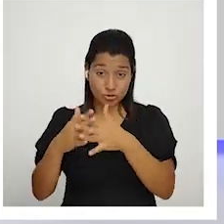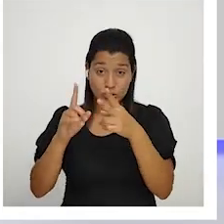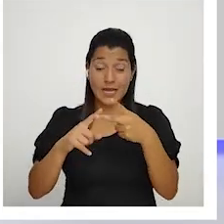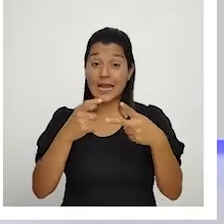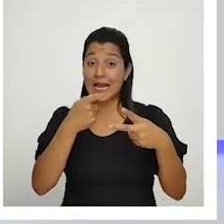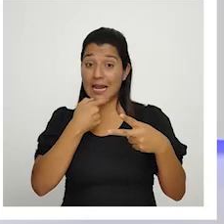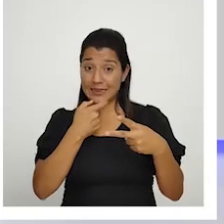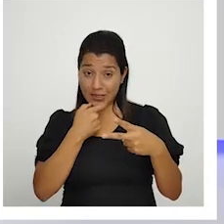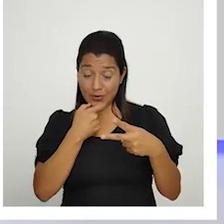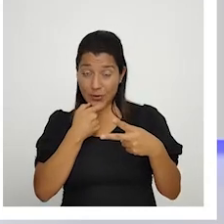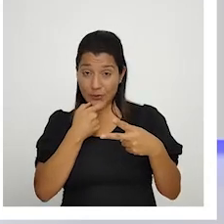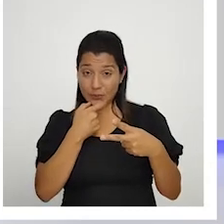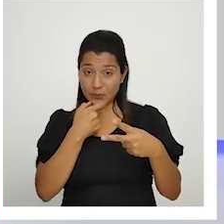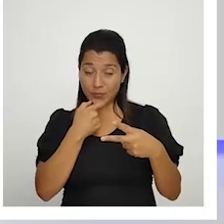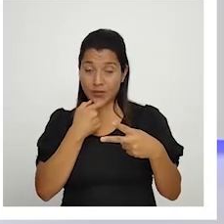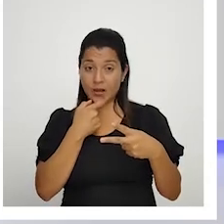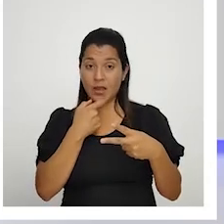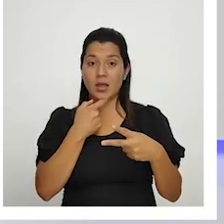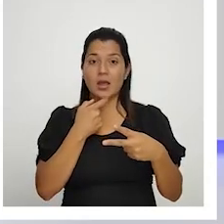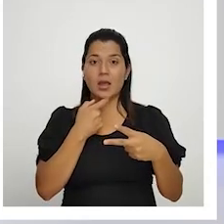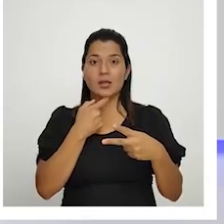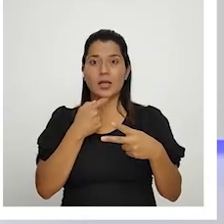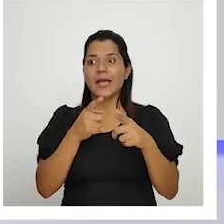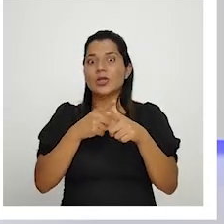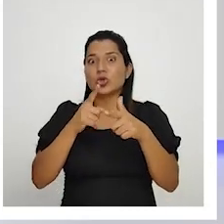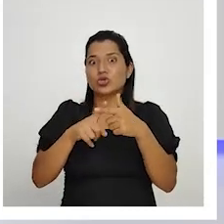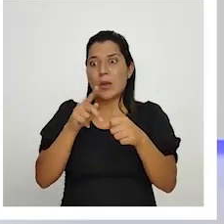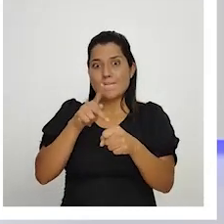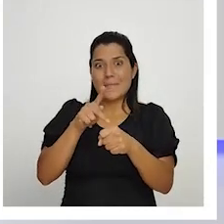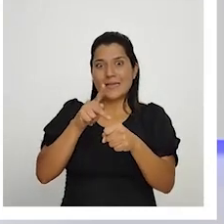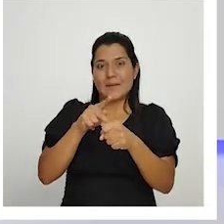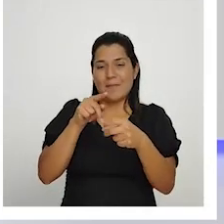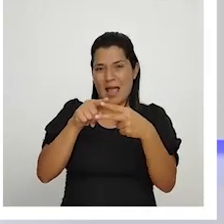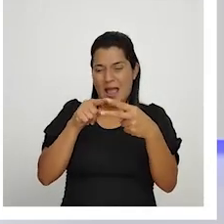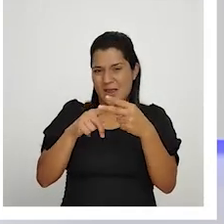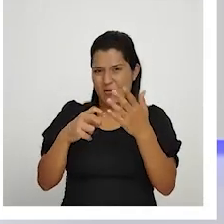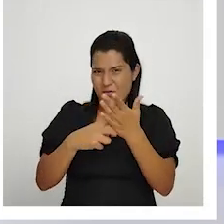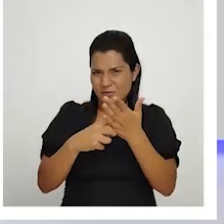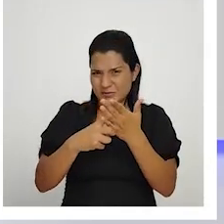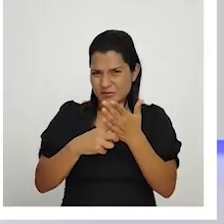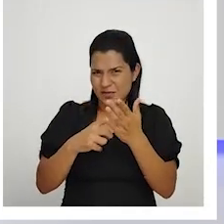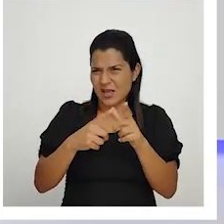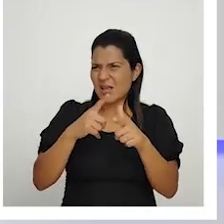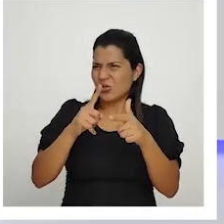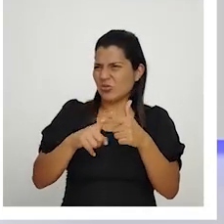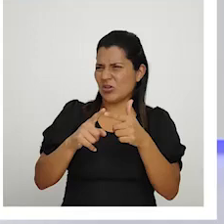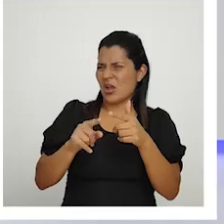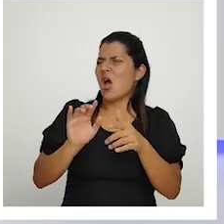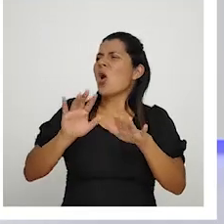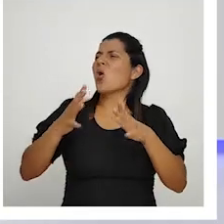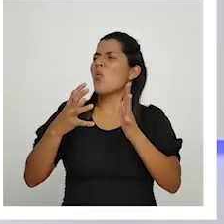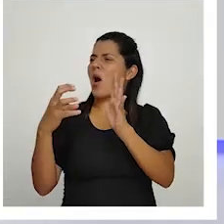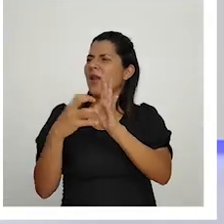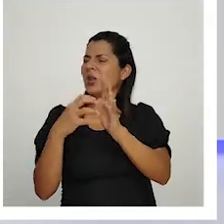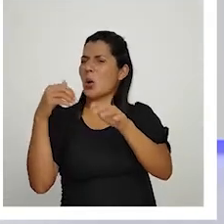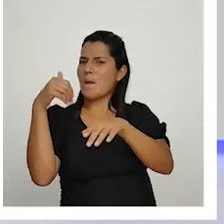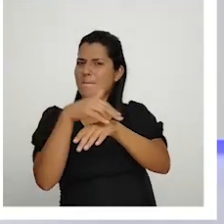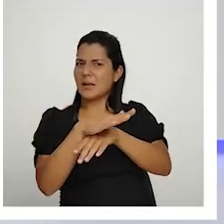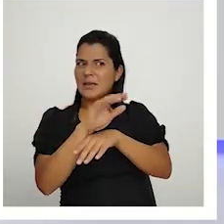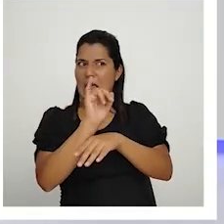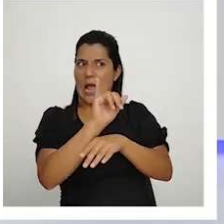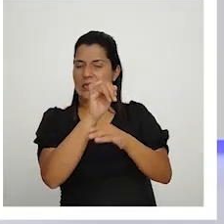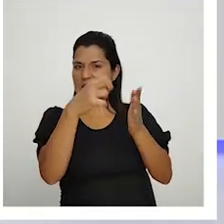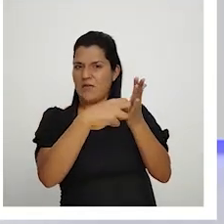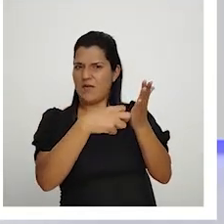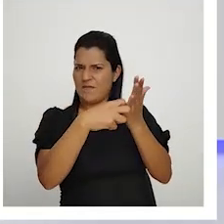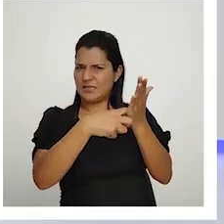Inglaterra. Apuntar a esas revistas, también la gente es como, ese artículo, ¿cómo lo va a mandar a esa revista? Mándelo a una revista de menor nivel, ¿verdad? Y